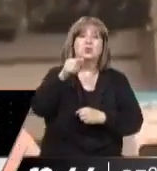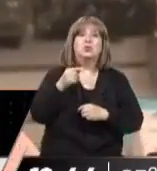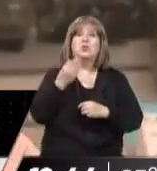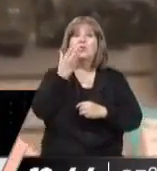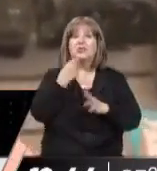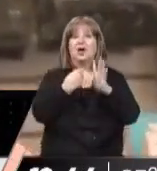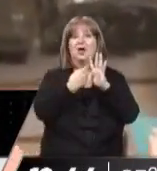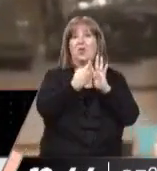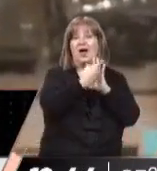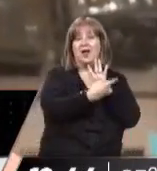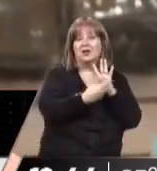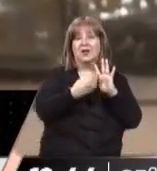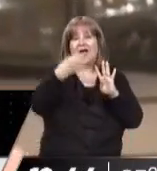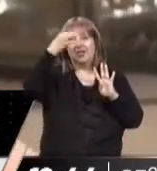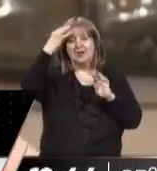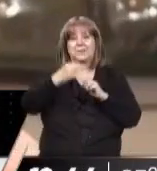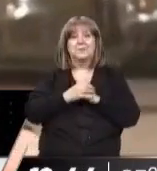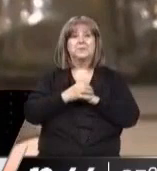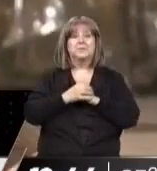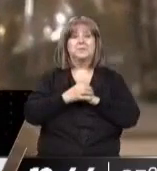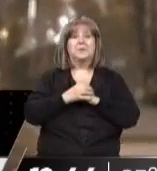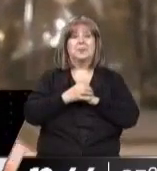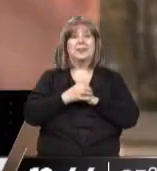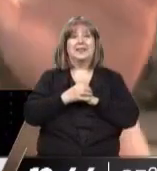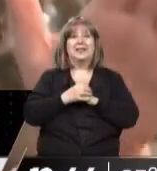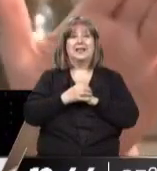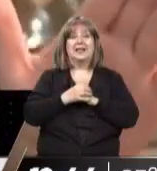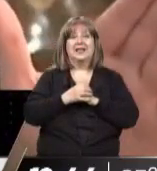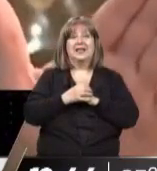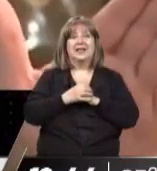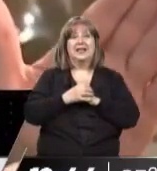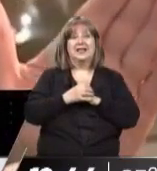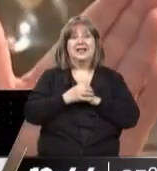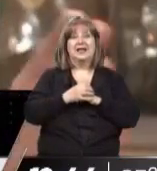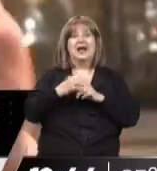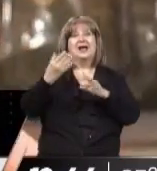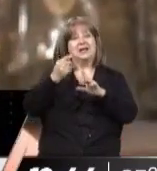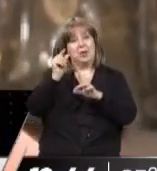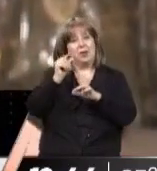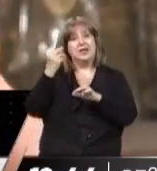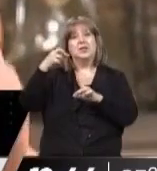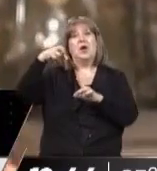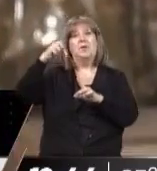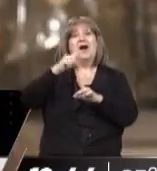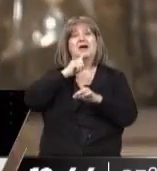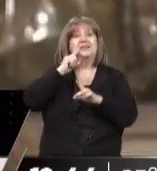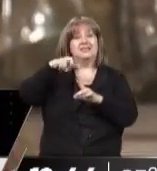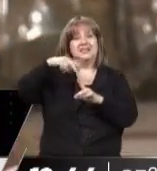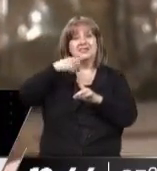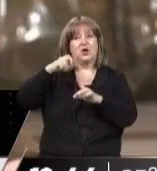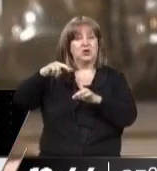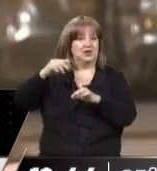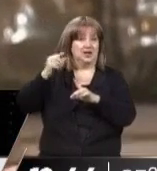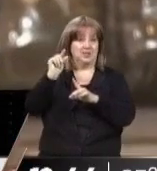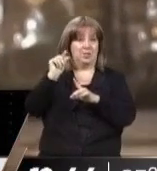de Batman y por qué. Mi actor favorito, estoy en un debate ahora, porque hace poco salió la película de Robert Pattinson. Me pareció muy buena porque, a